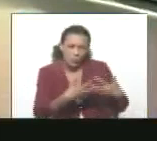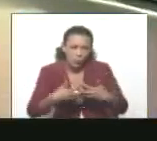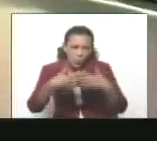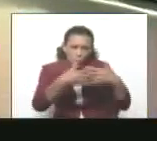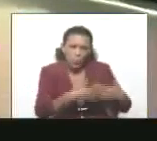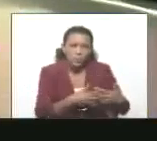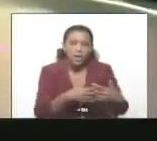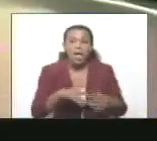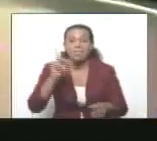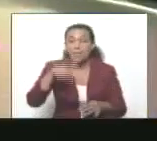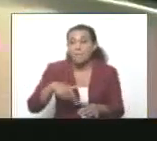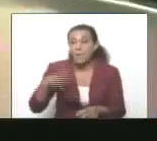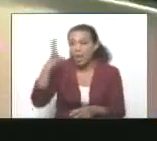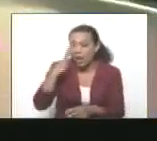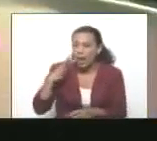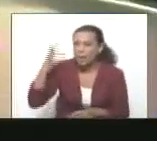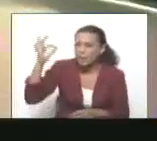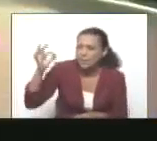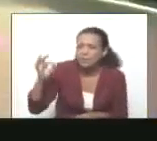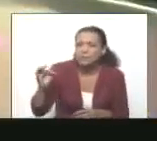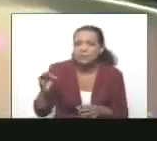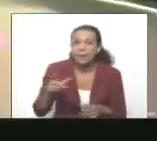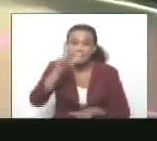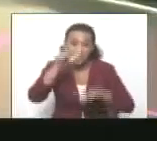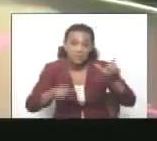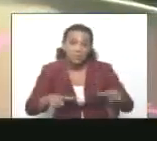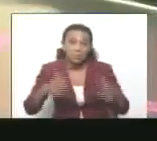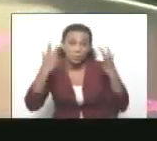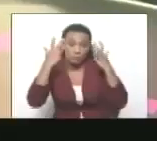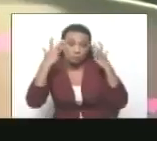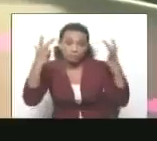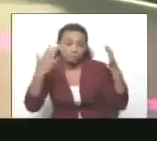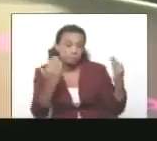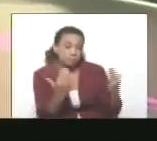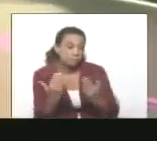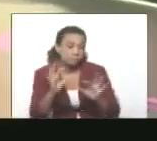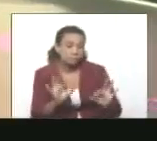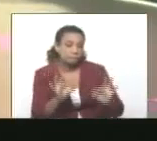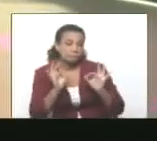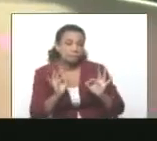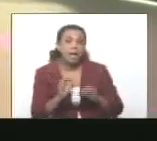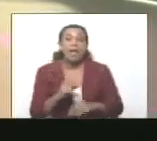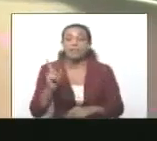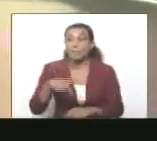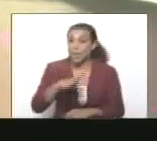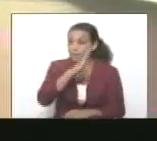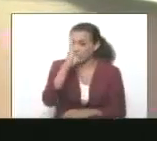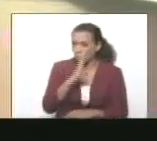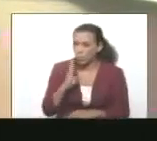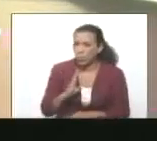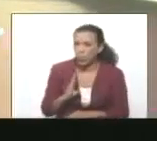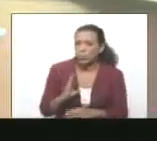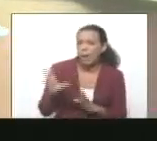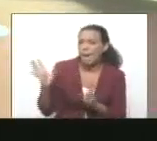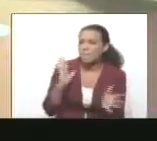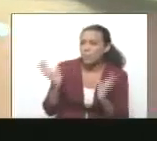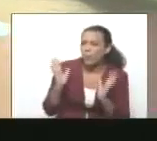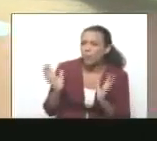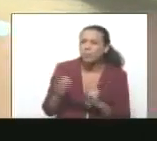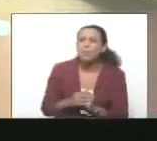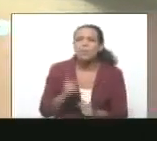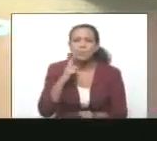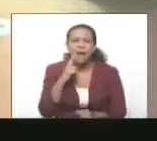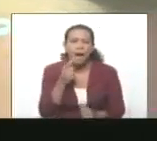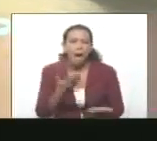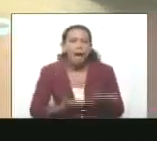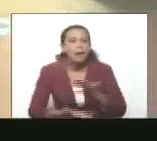Ópera de París, bueno, gente de muy alto nivel, de la Filarmónica de Berlín también, que vino a dar ponencias y a de alguna manera dar